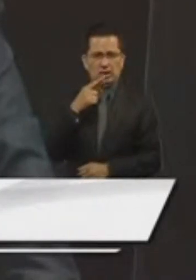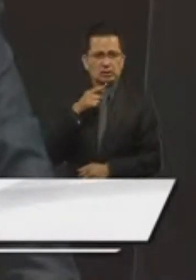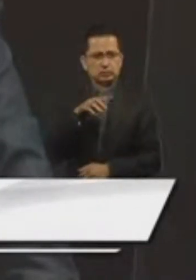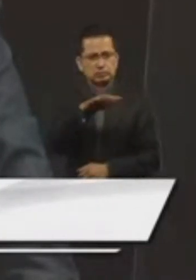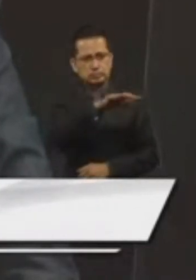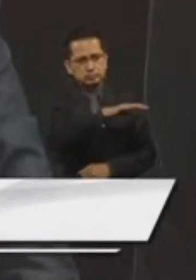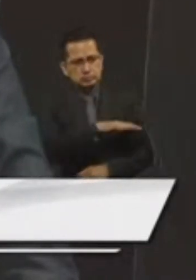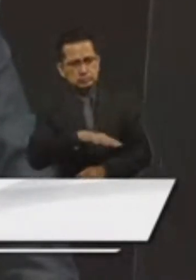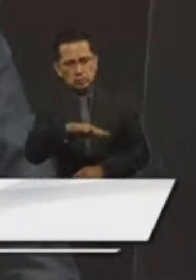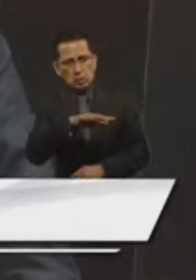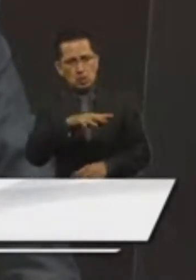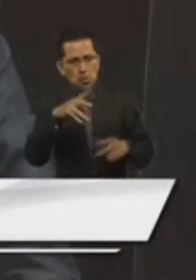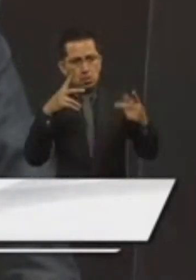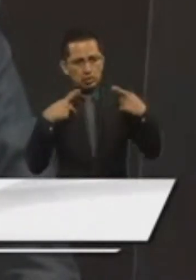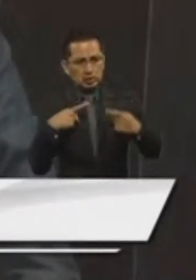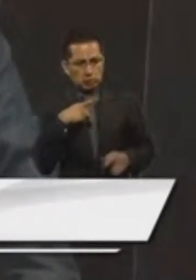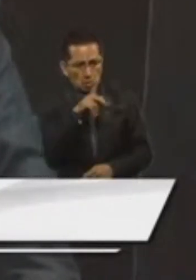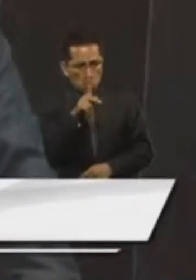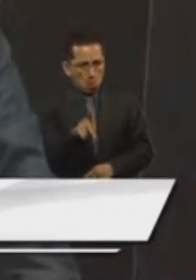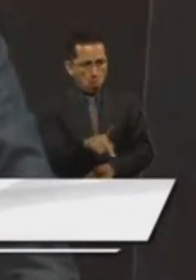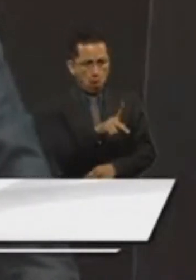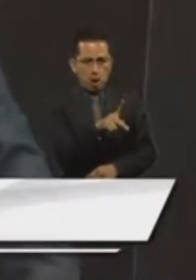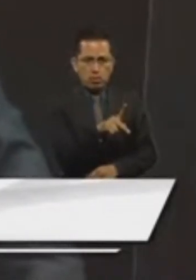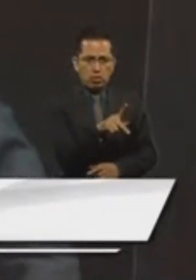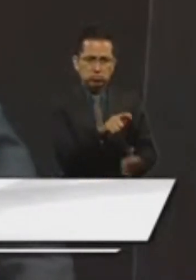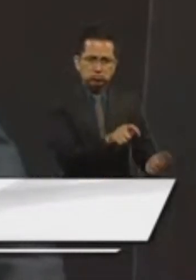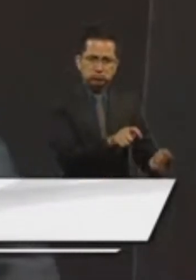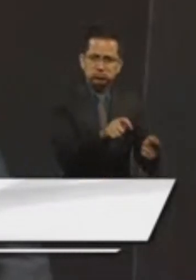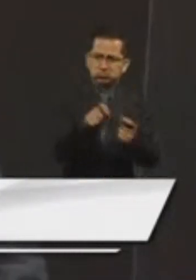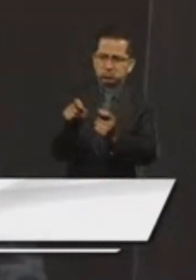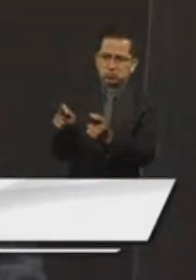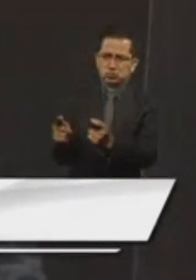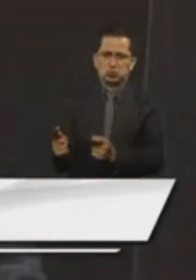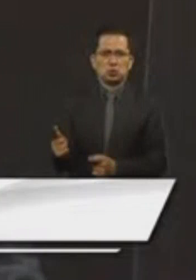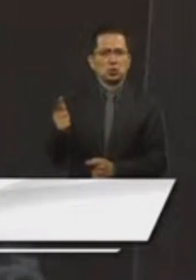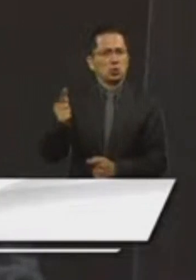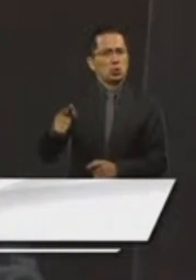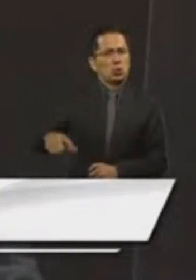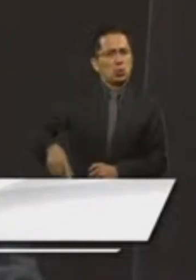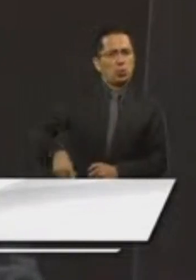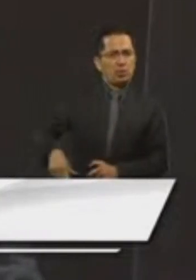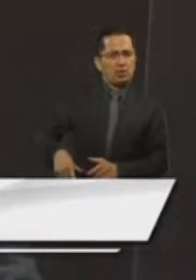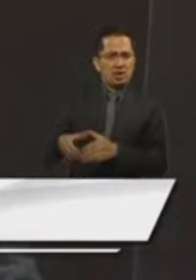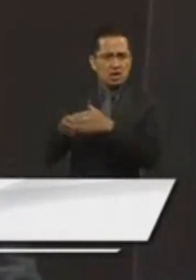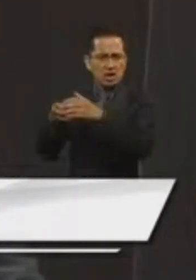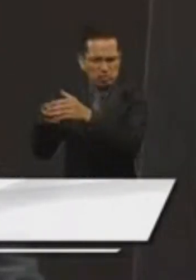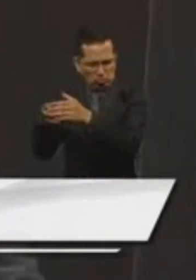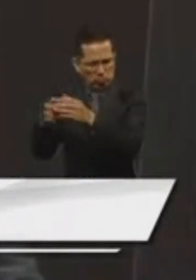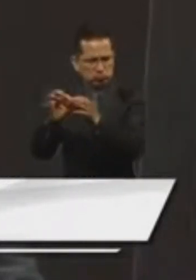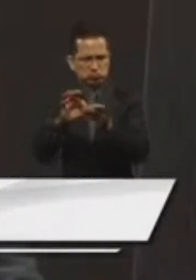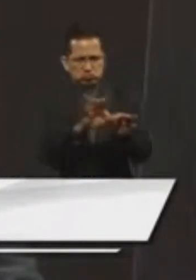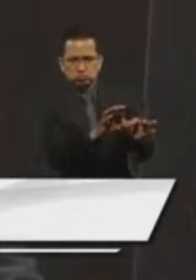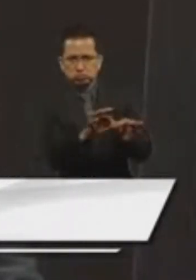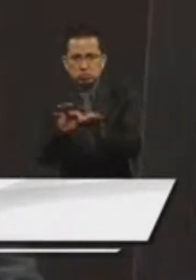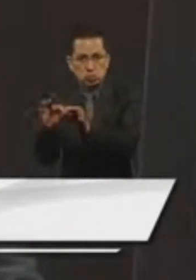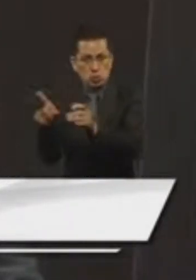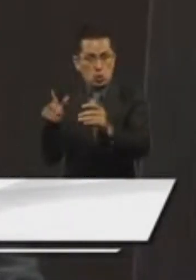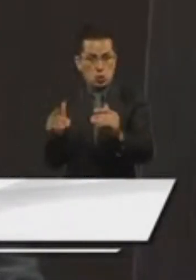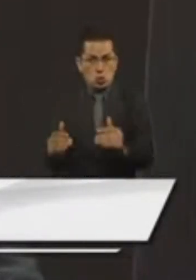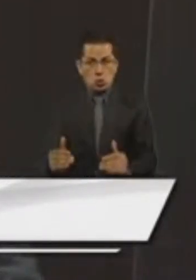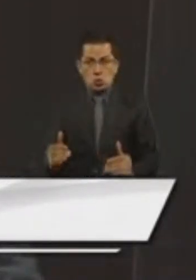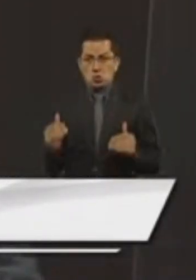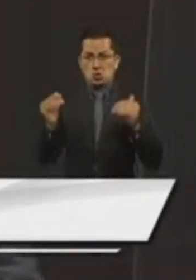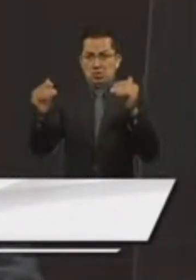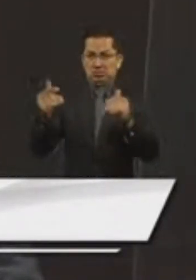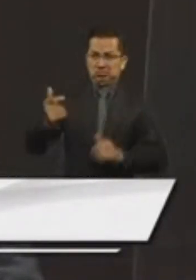alejado de la frivolidad, del lujo, de la ostentación, de la corrupción.